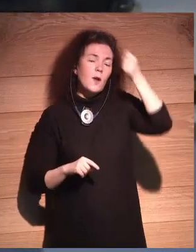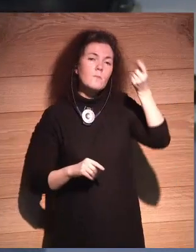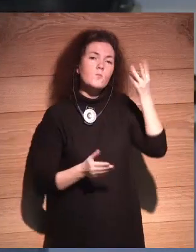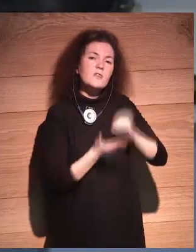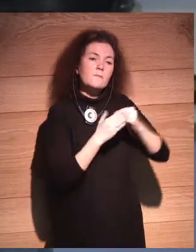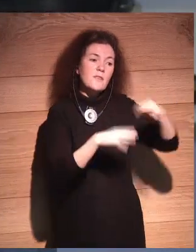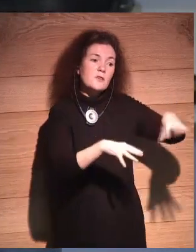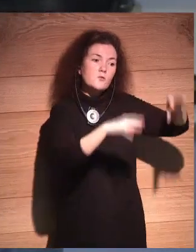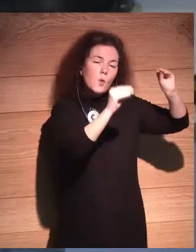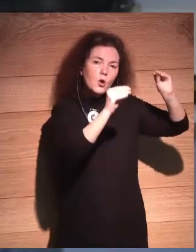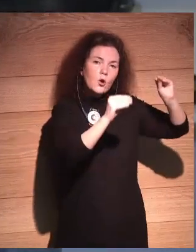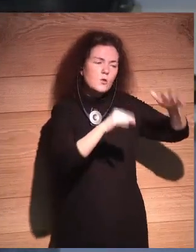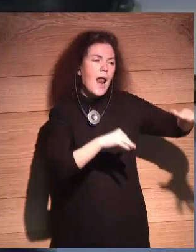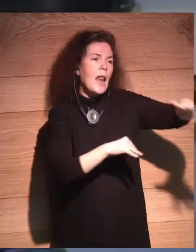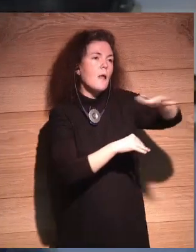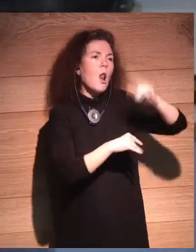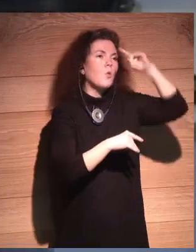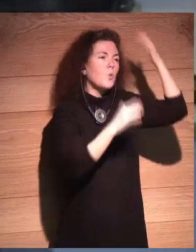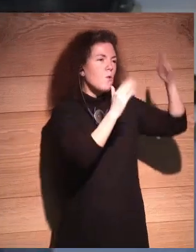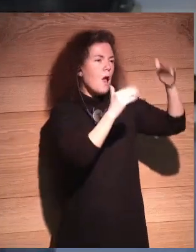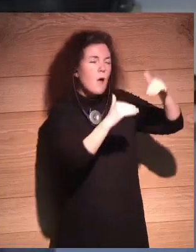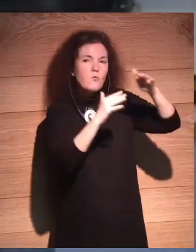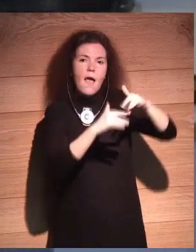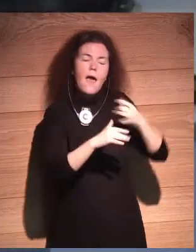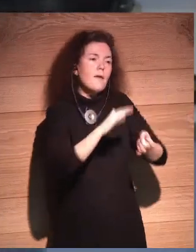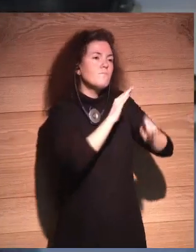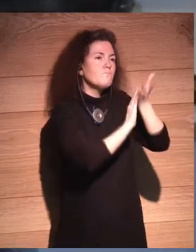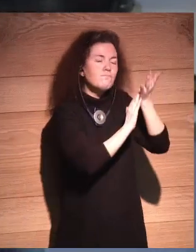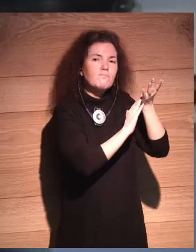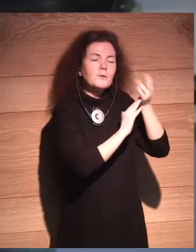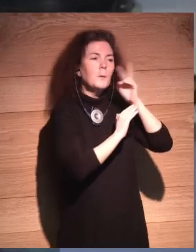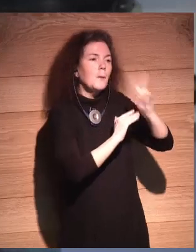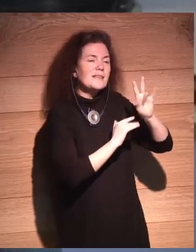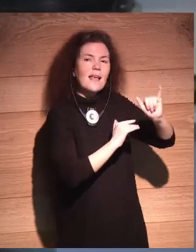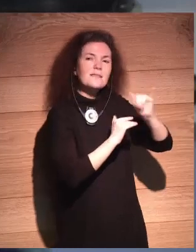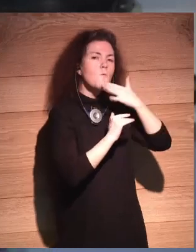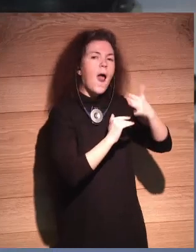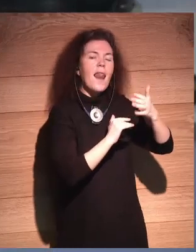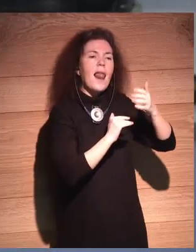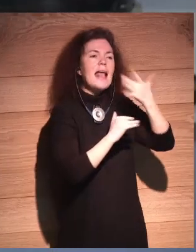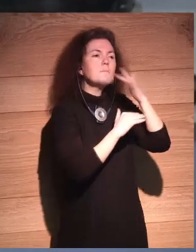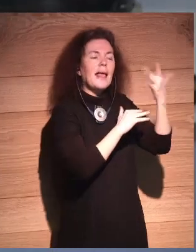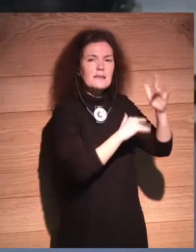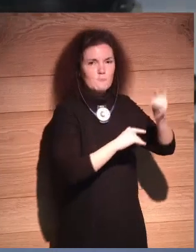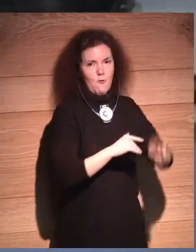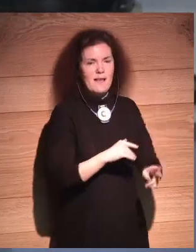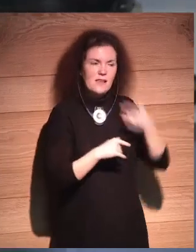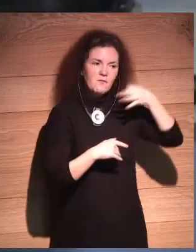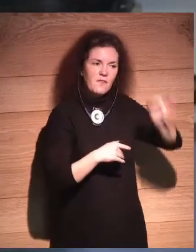Burgos, surja un oasis, ¿no? Un oasis que puede ser cualquier cosa menos un espejismo. Y centrándonos ya